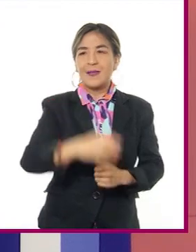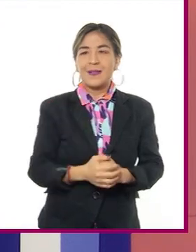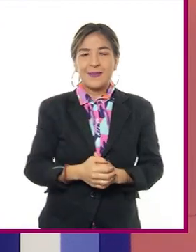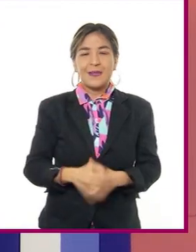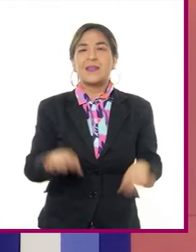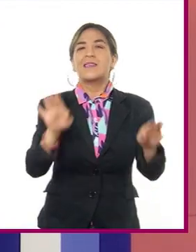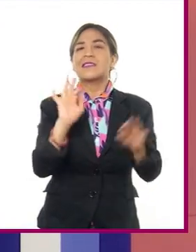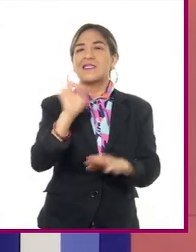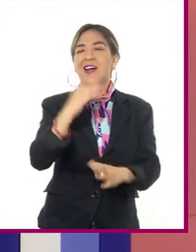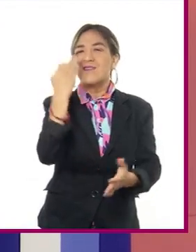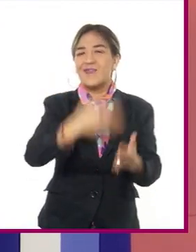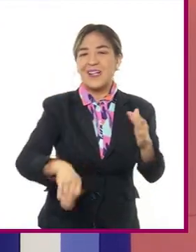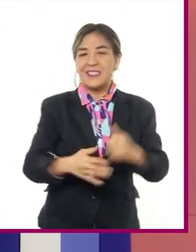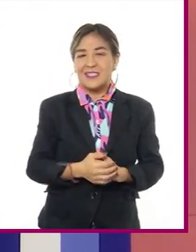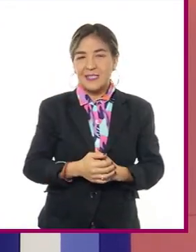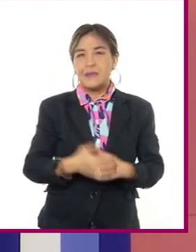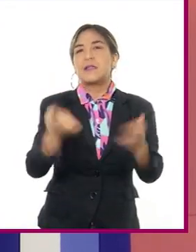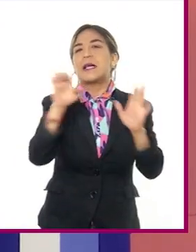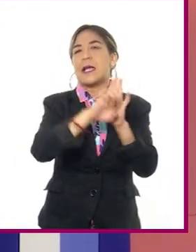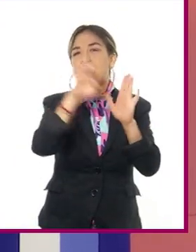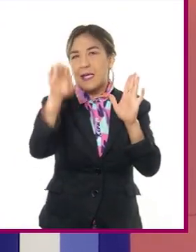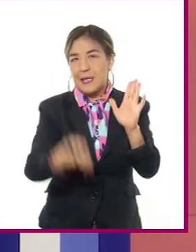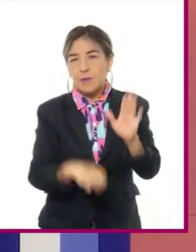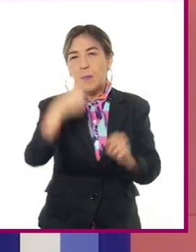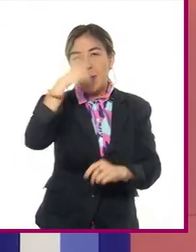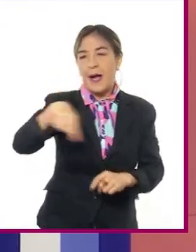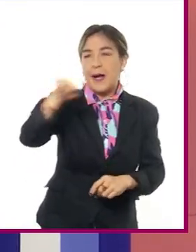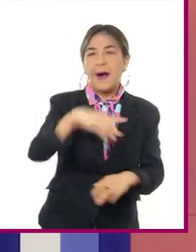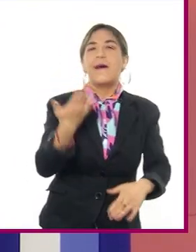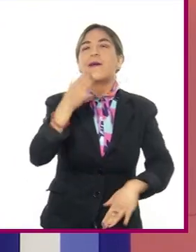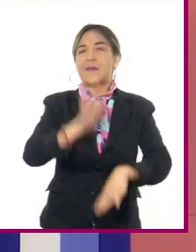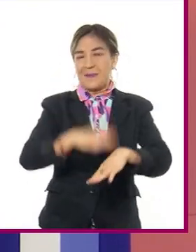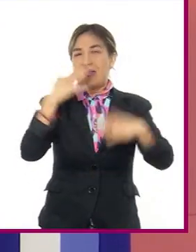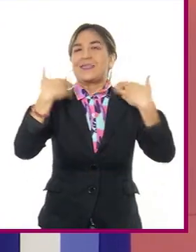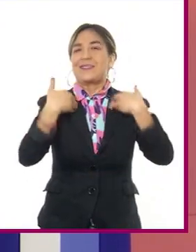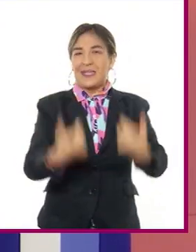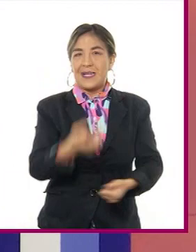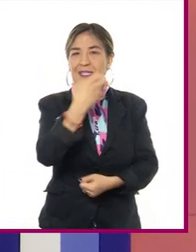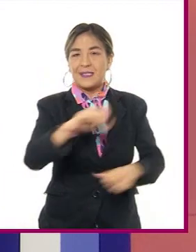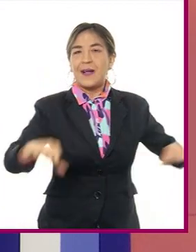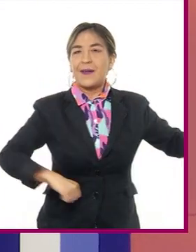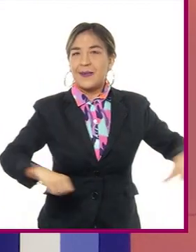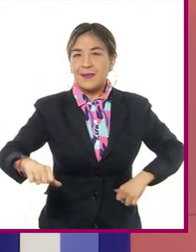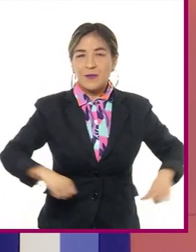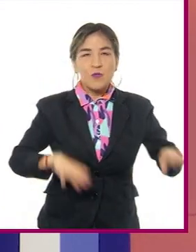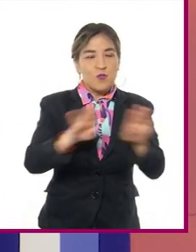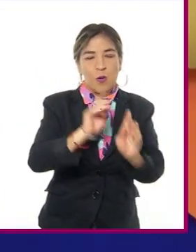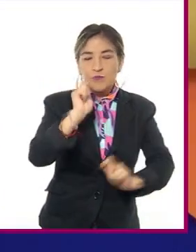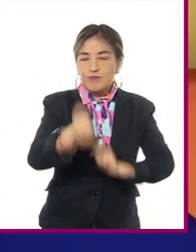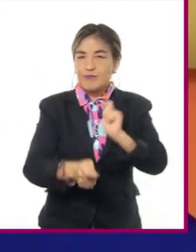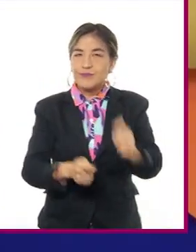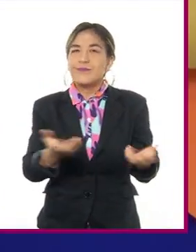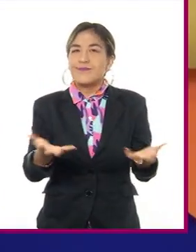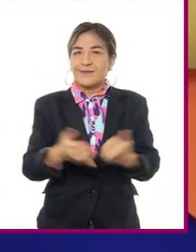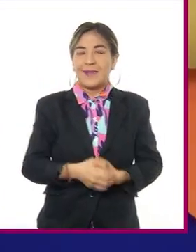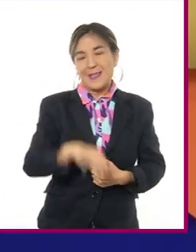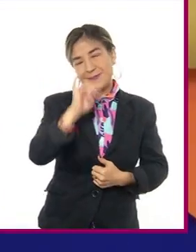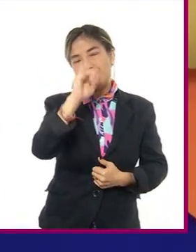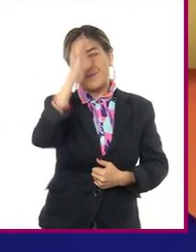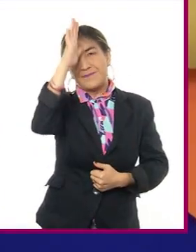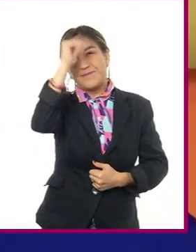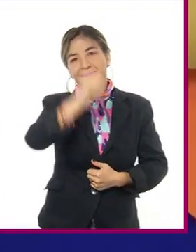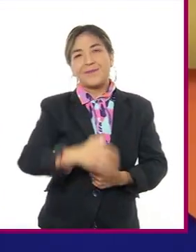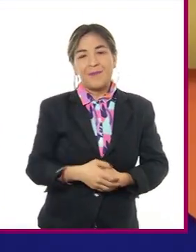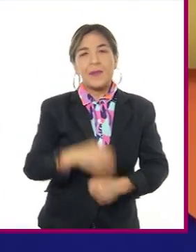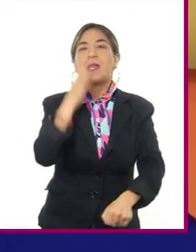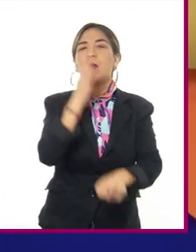haría falta unos ejemplos para comprender mejor cómo realizar esta interpretación. Estoy de acuerdo. ¿Qué